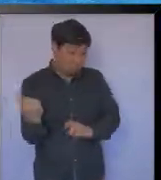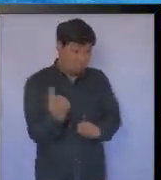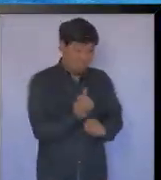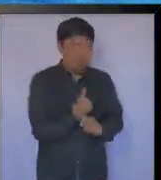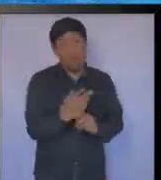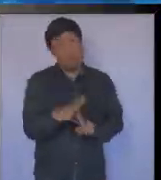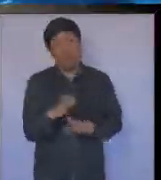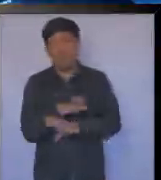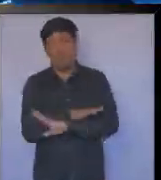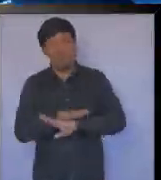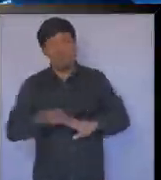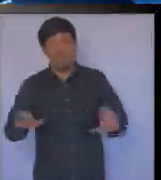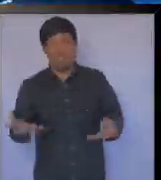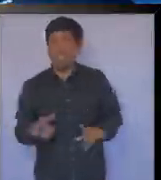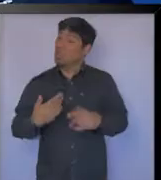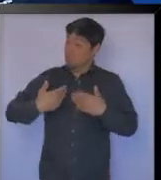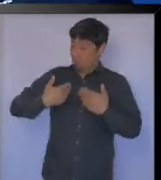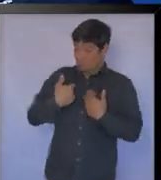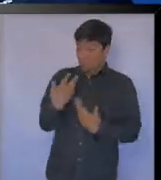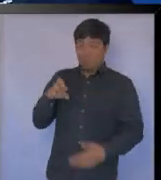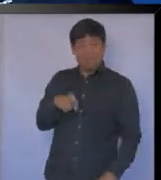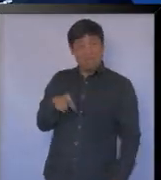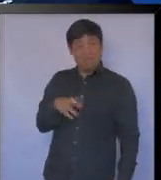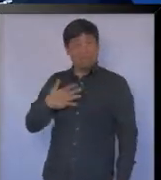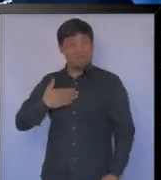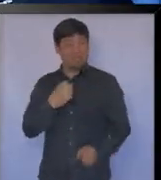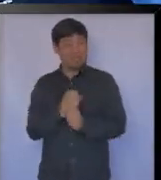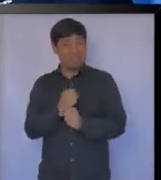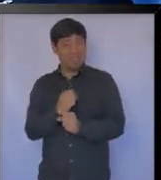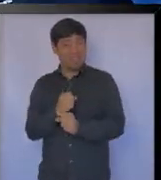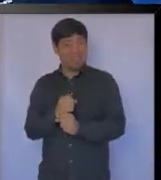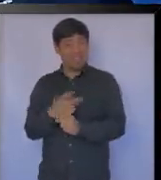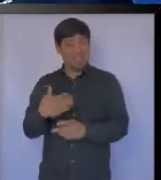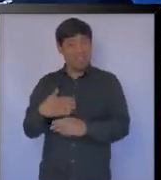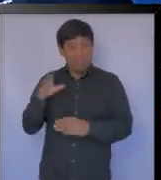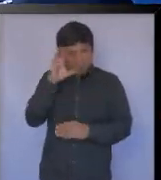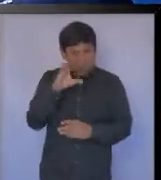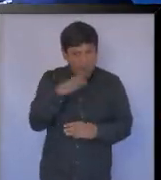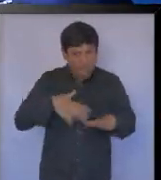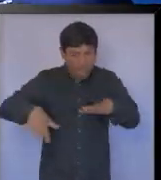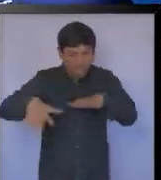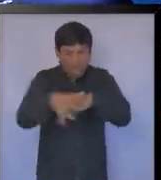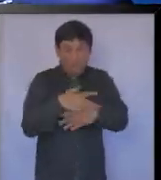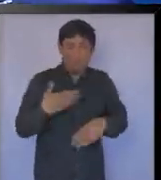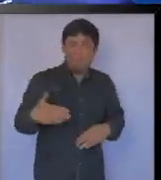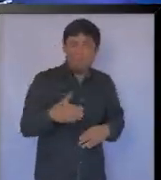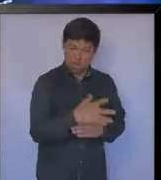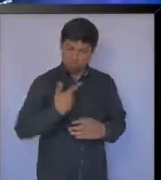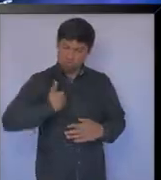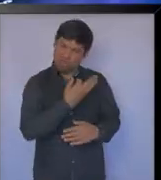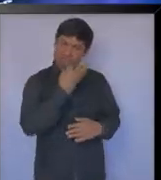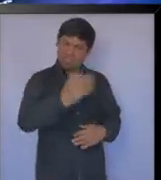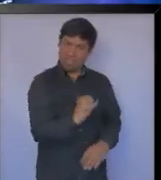Yo me he crecido en esto, mi padre es pescador, lo digo con orgullo,